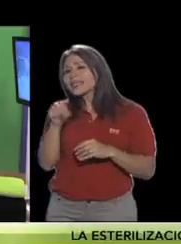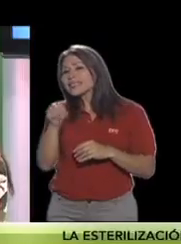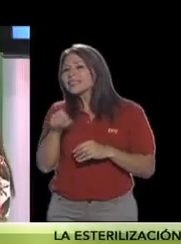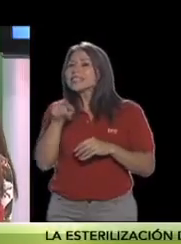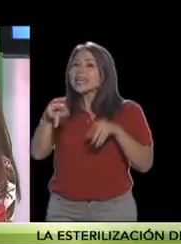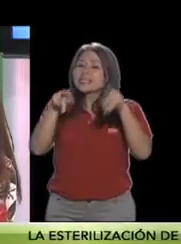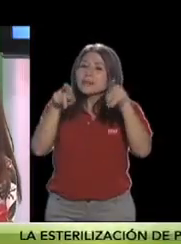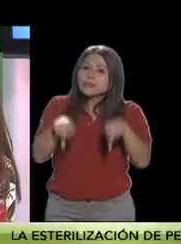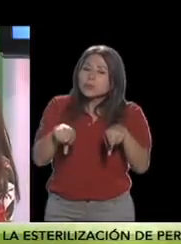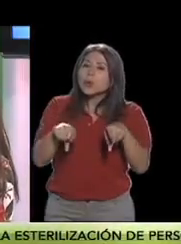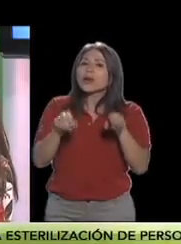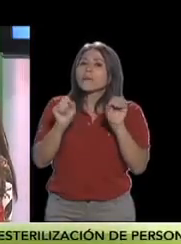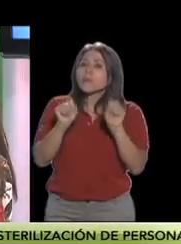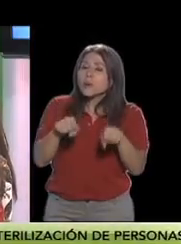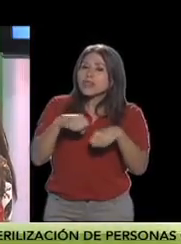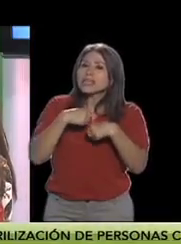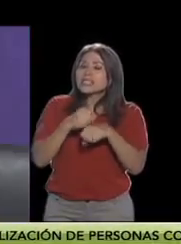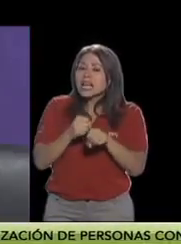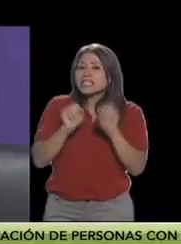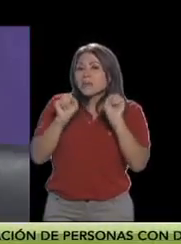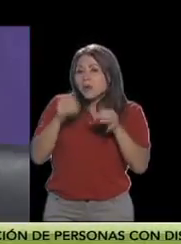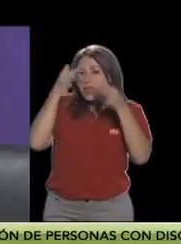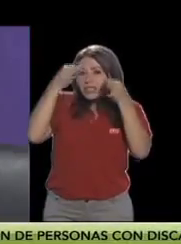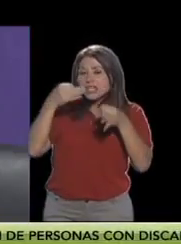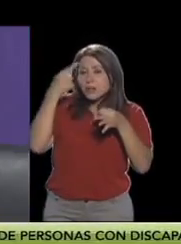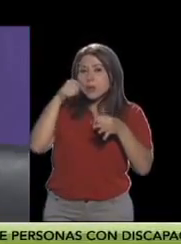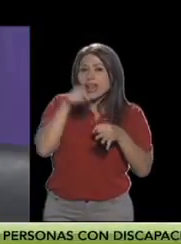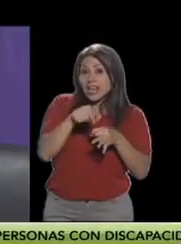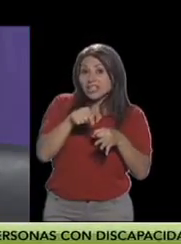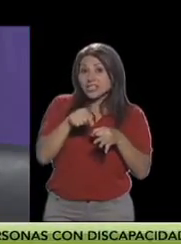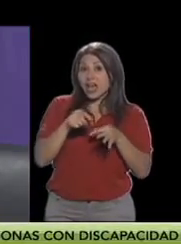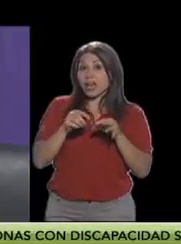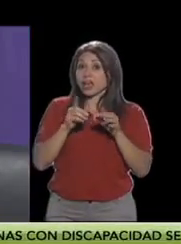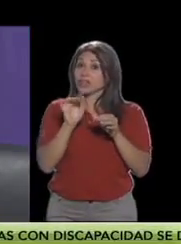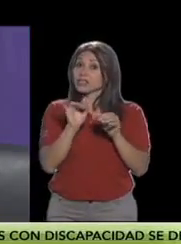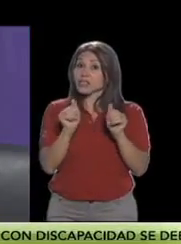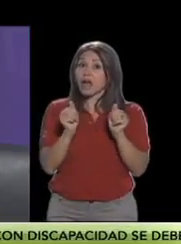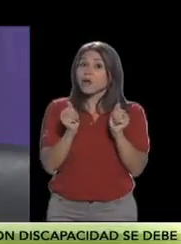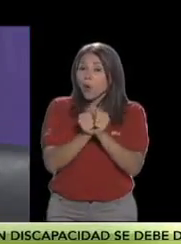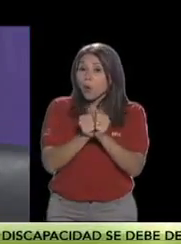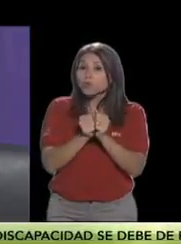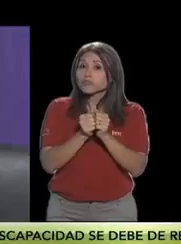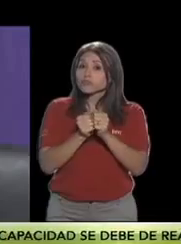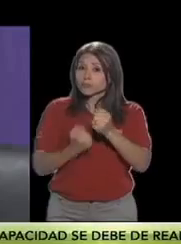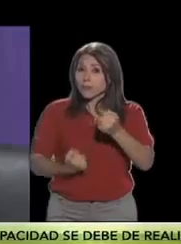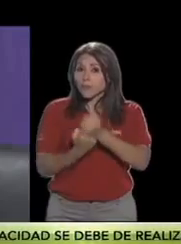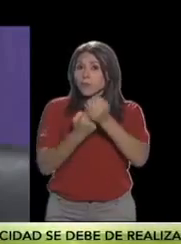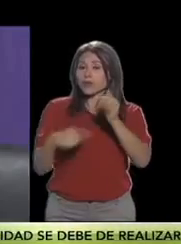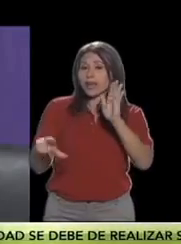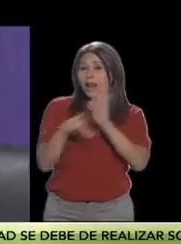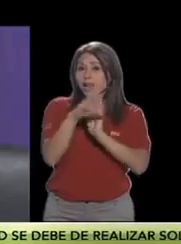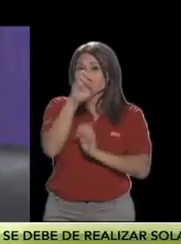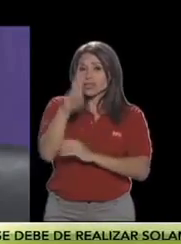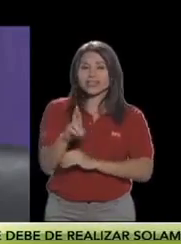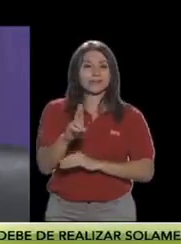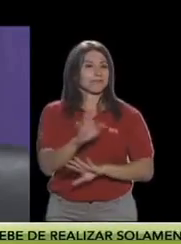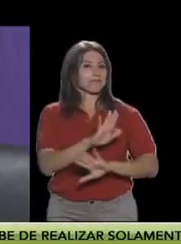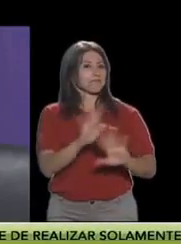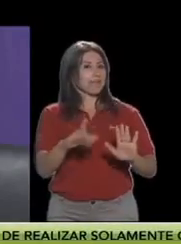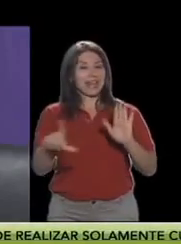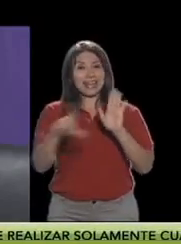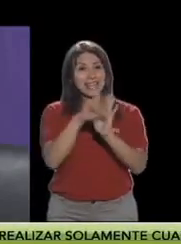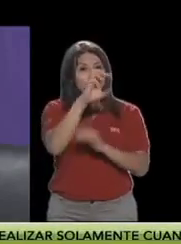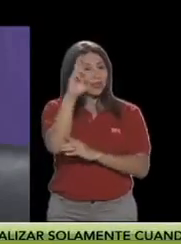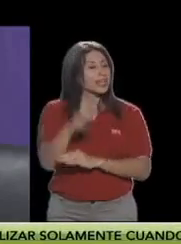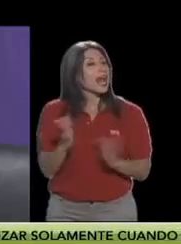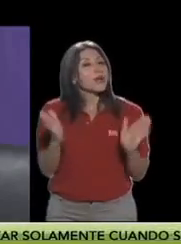de Costa Rica? Bueno, bajo la legalidad de Costa Rica, no hay ninguna posibilidad de esterilizar a una persona menor de